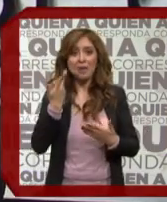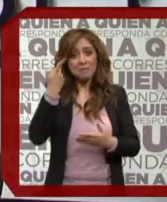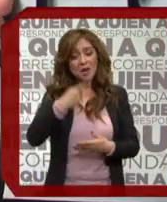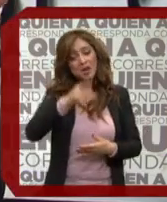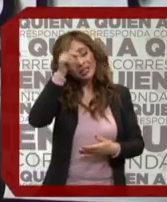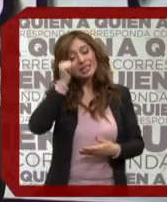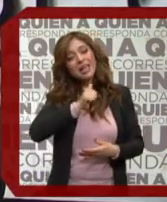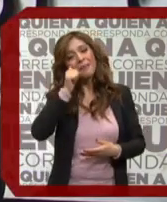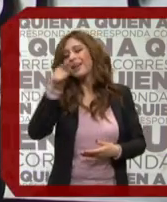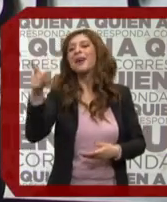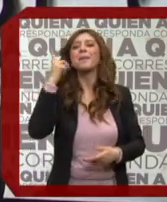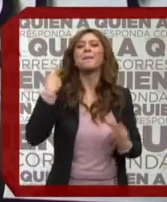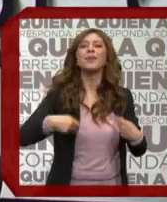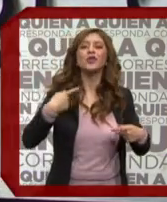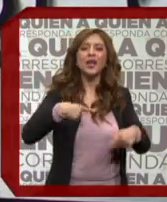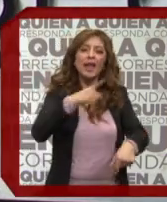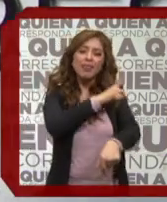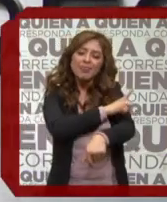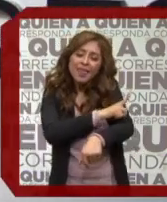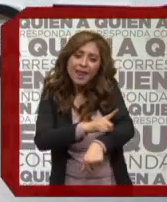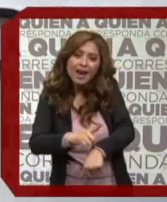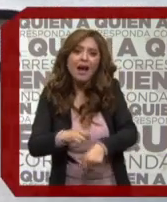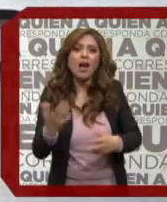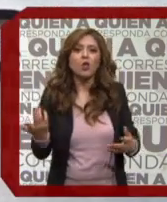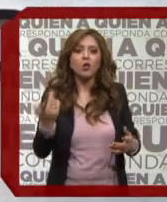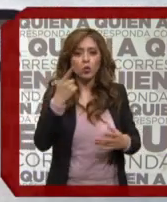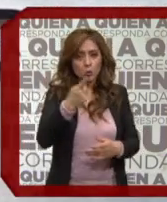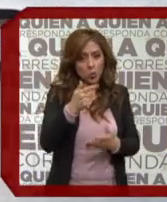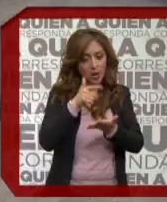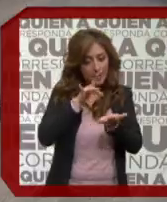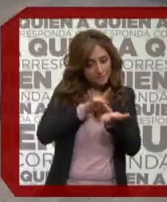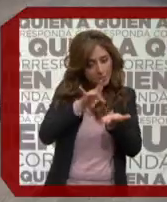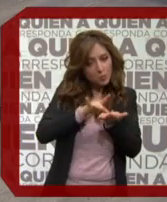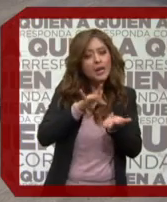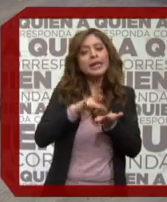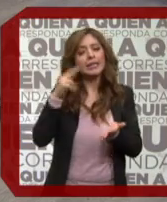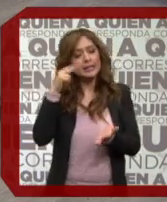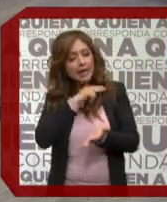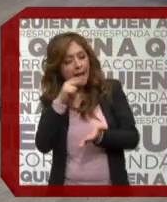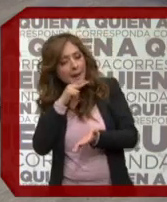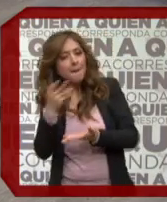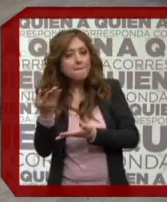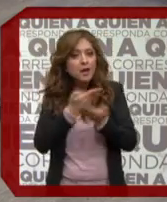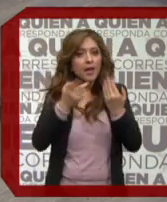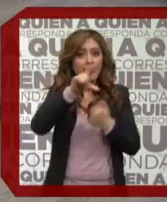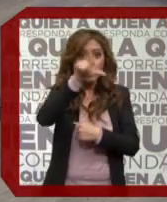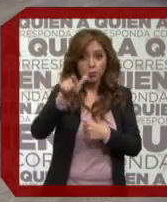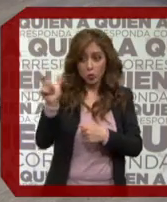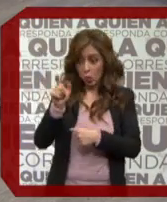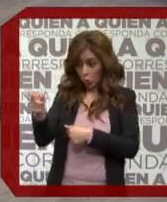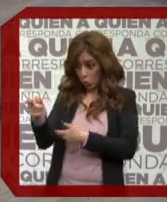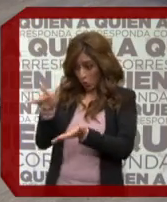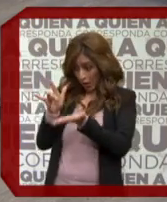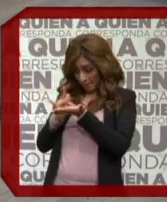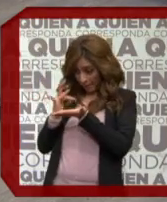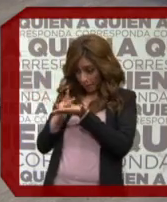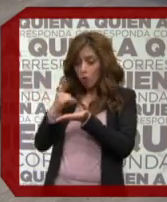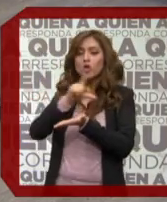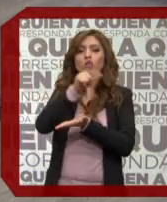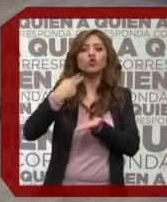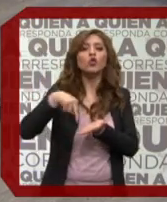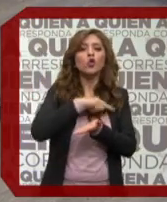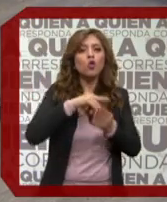hecho con todos los delegados. Este, solucióname todos los casos de la gente que me llega, échame la mano con esto y yo platico lo que estás haciendo. Estamos parece un trato